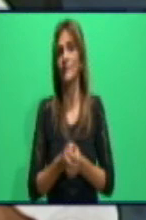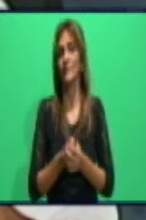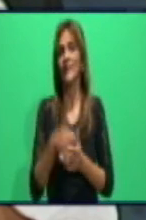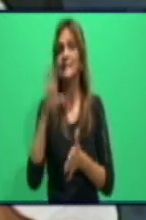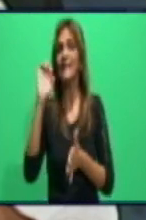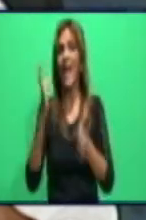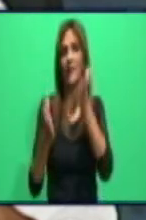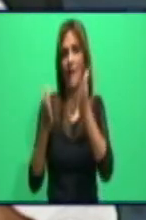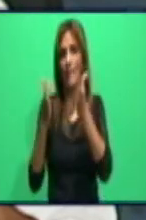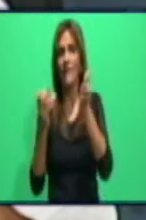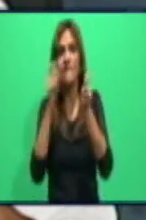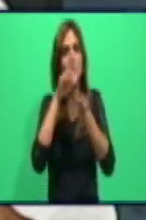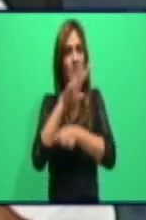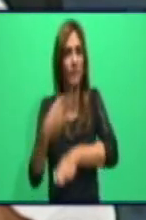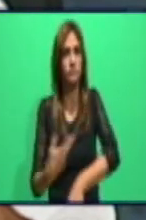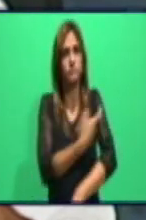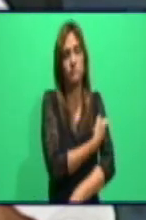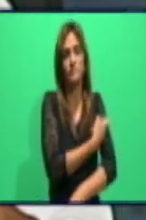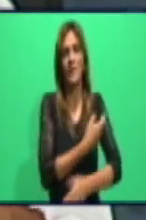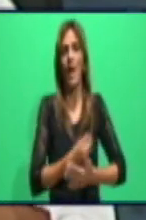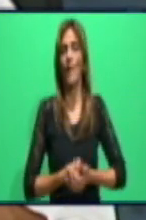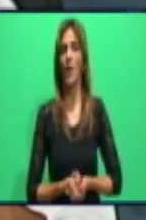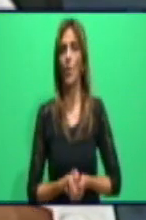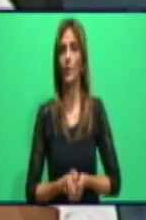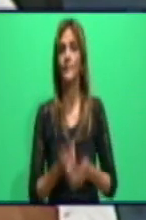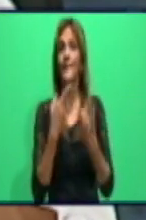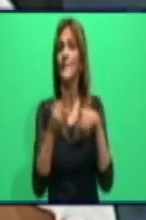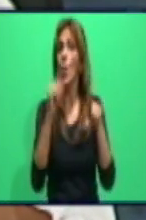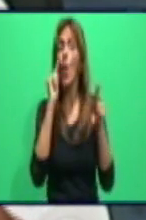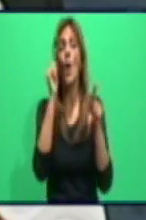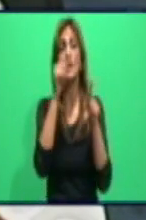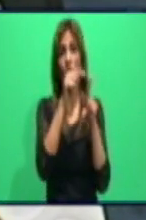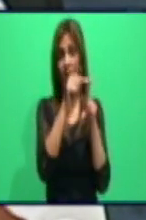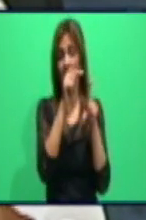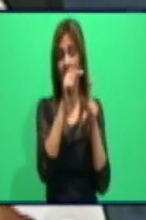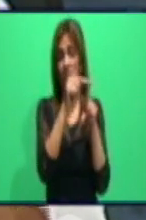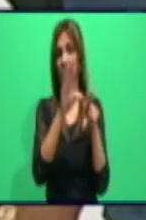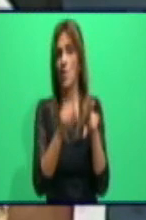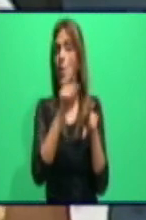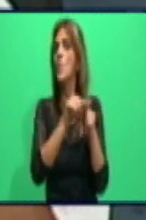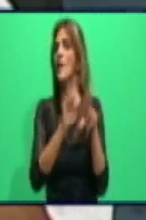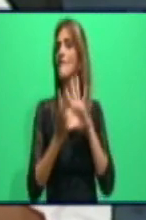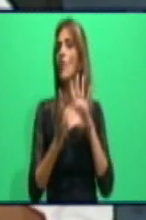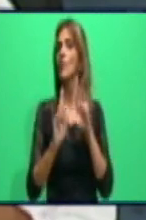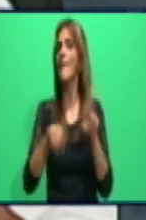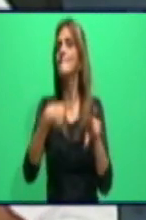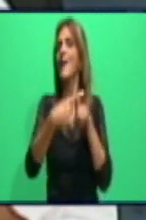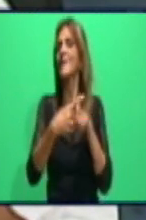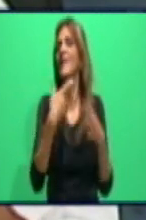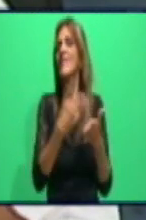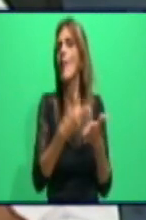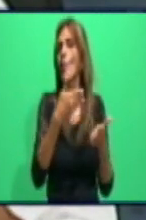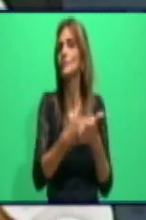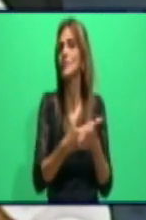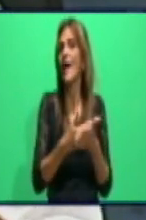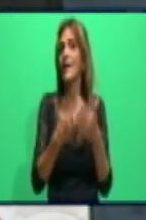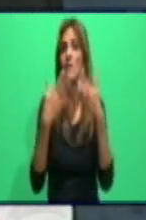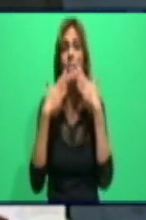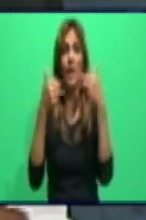de la vacuna pero con ese objetivo que habíamos dicho es una forma más de demostrar sus estancias y seguridad